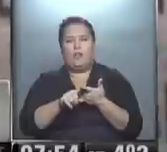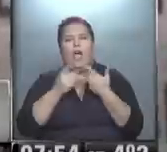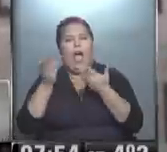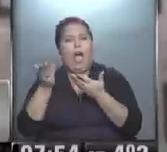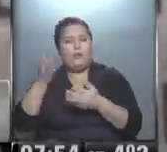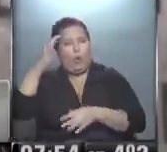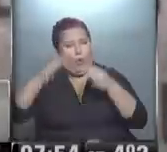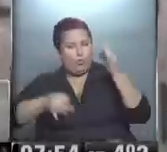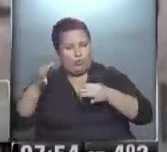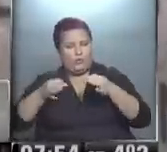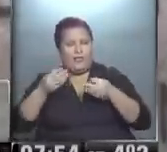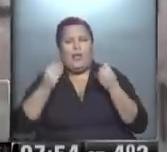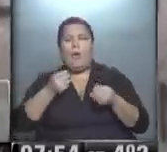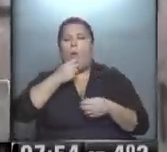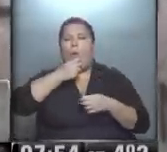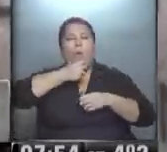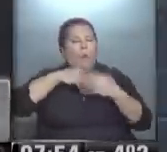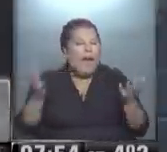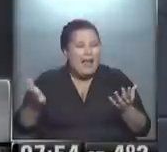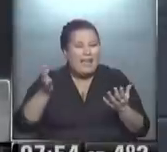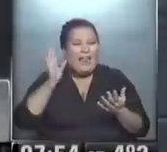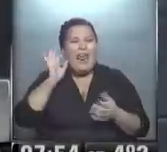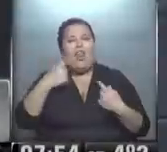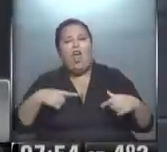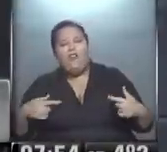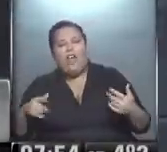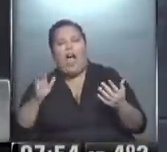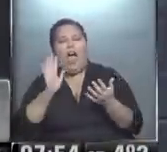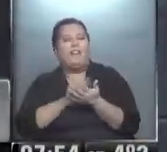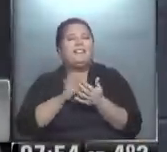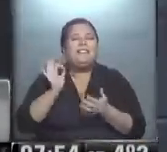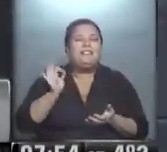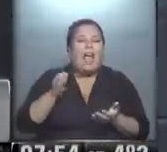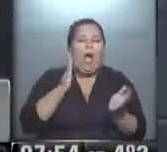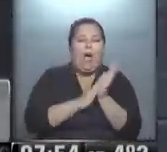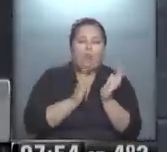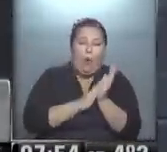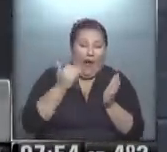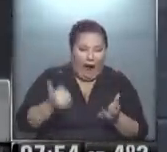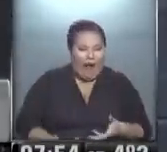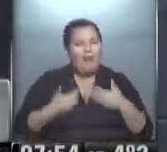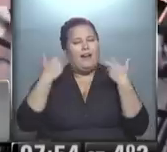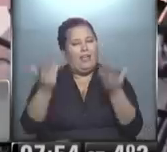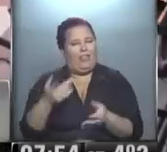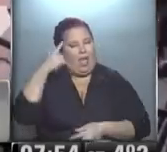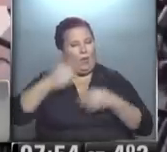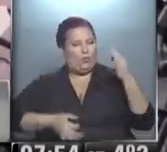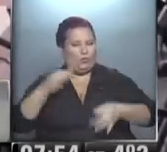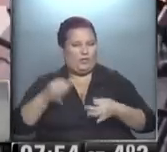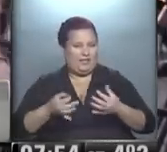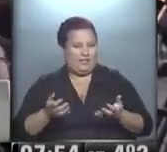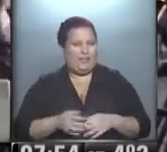solidaridad con la justicia, para que cualquiera que sepa algo, que tenga alguna información, algún material, lo que sea, que lo presente a la justicia. Y